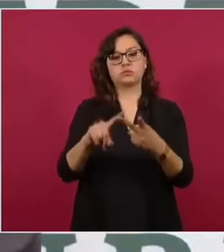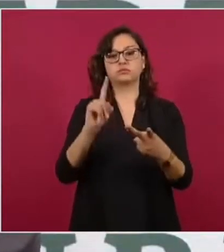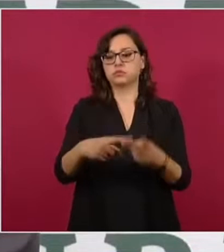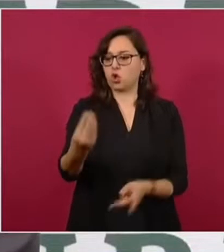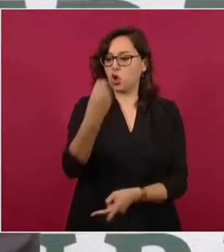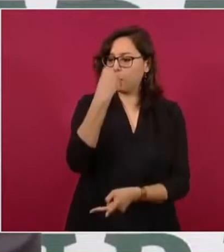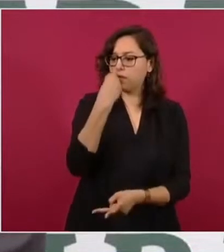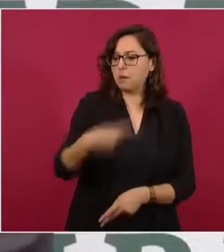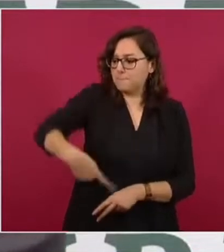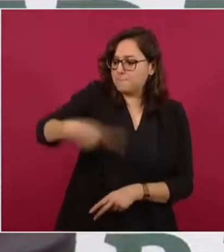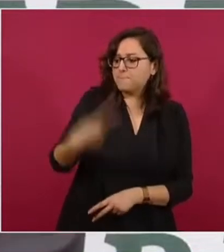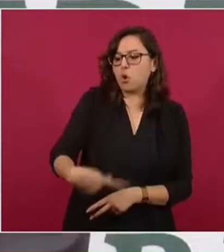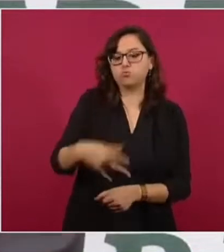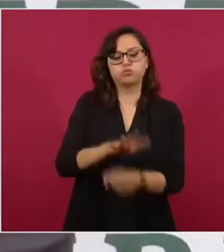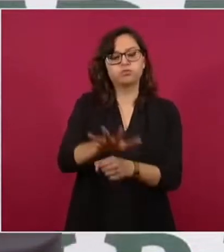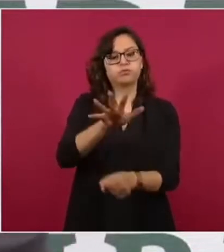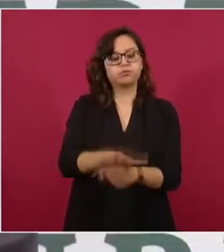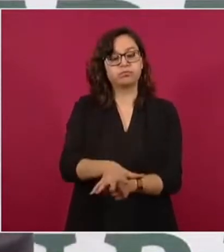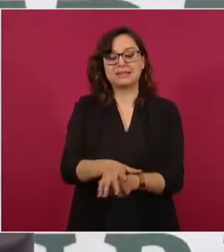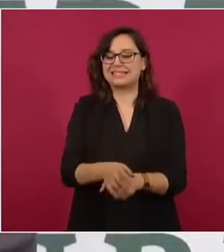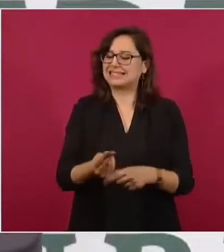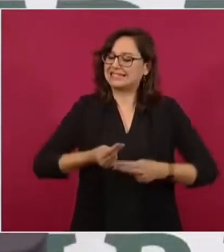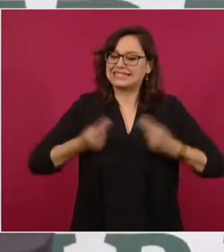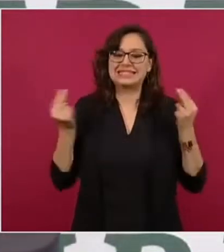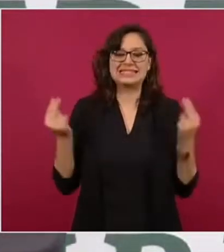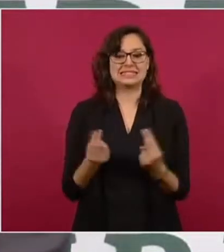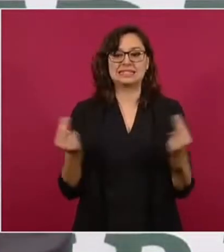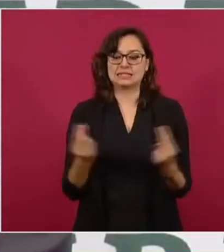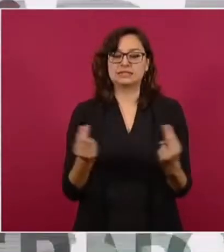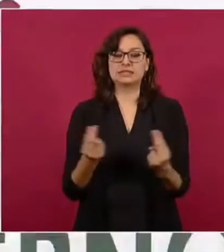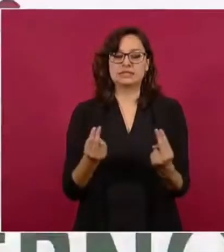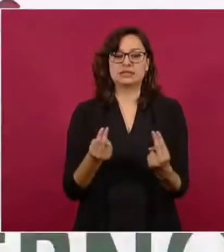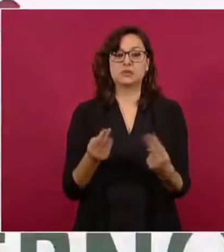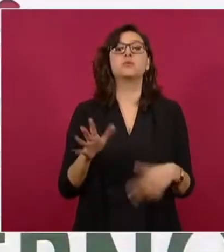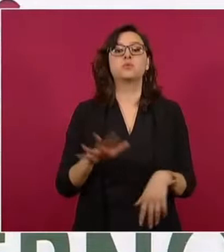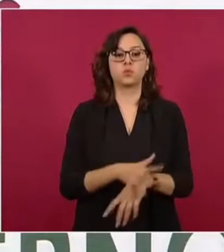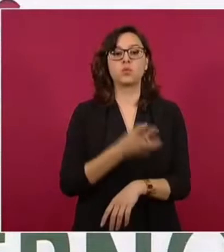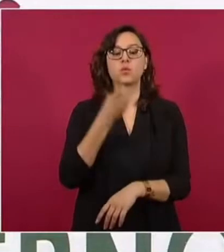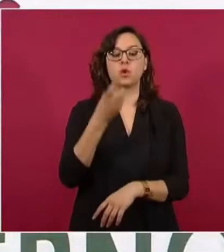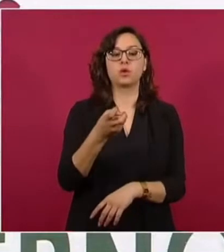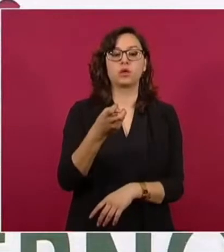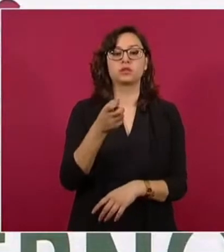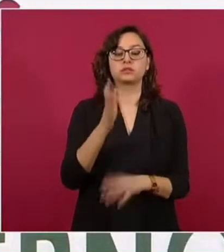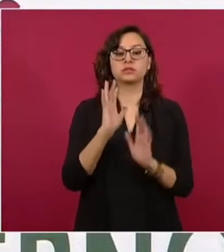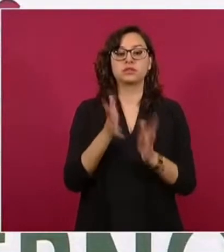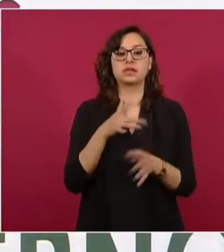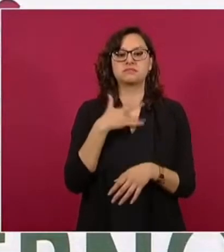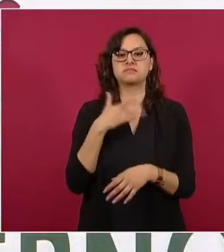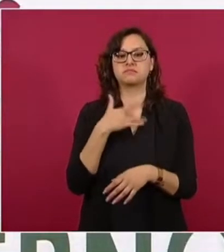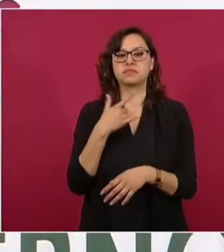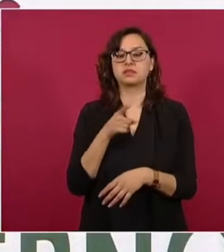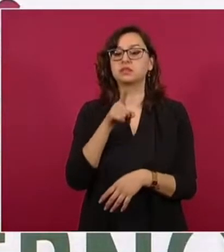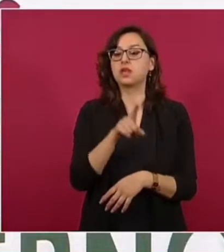alimentaria. Es por ello que decidimos aumentar el monto del apoyo a 1 millón